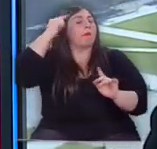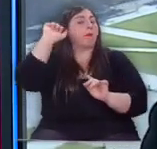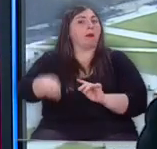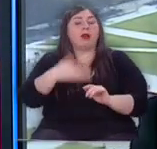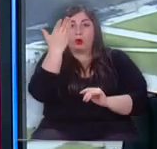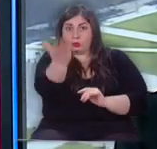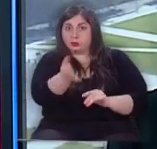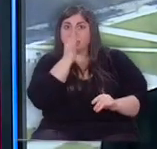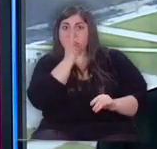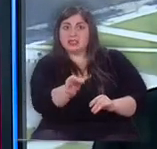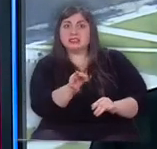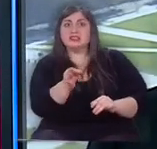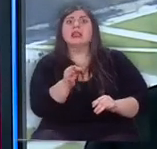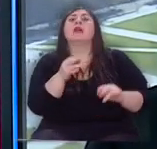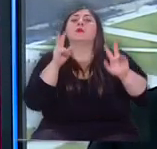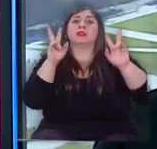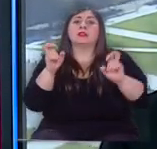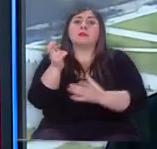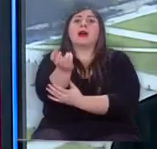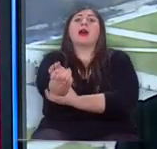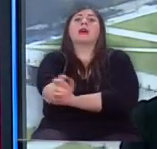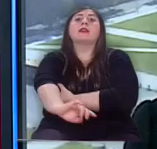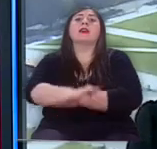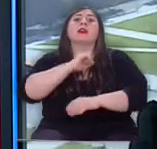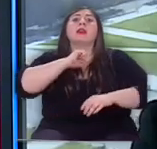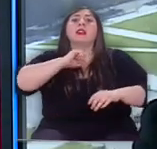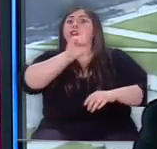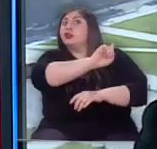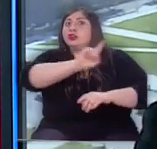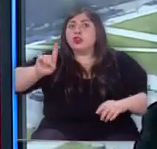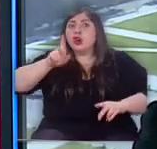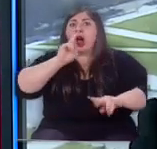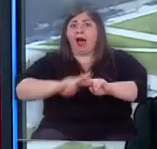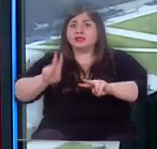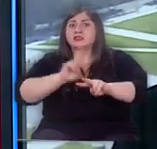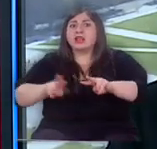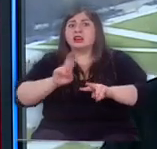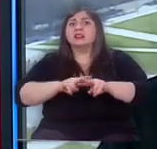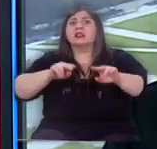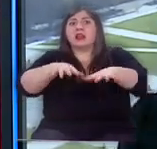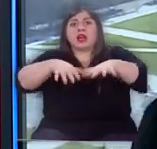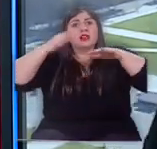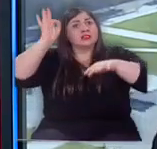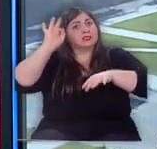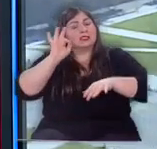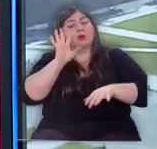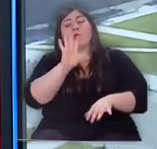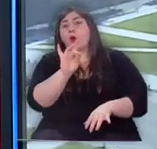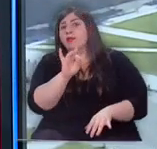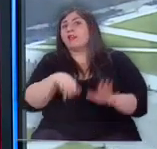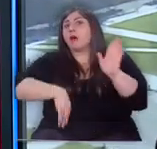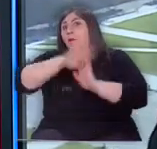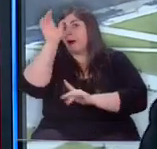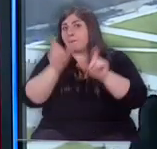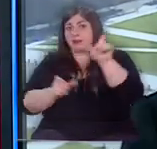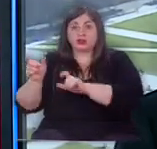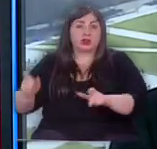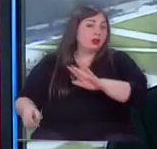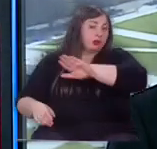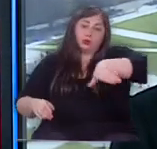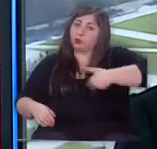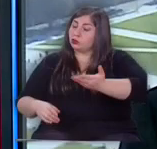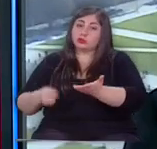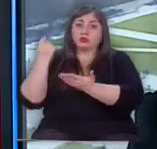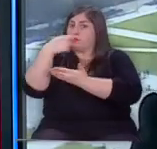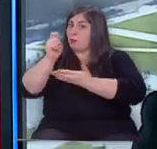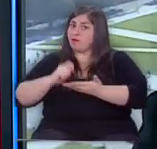caso que usted señala tiene que ver fundamentalmente con la restricción de no organizar actos con 50 o más personas, nosotros obviamente vamos a